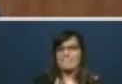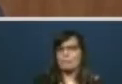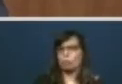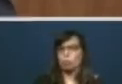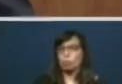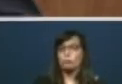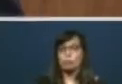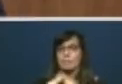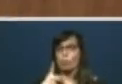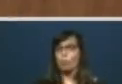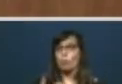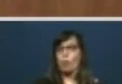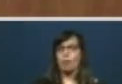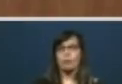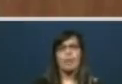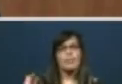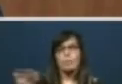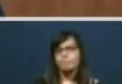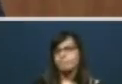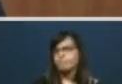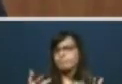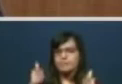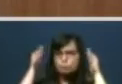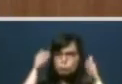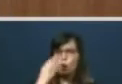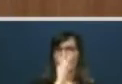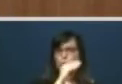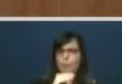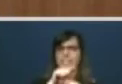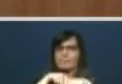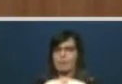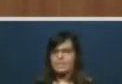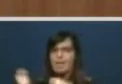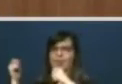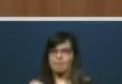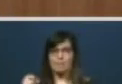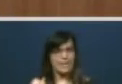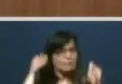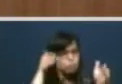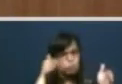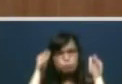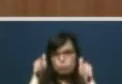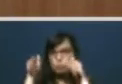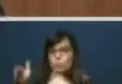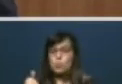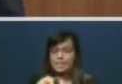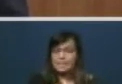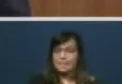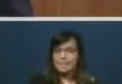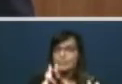tenemos que seguir impulsando acciones específicas dirigidas a los jóvenes las familias y los inmigrantes y en ese sentido